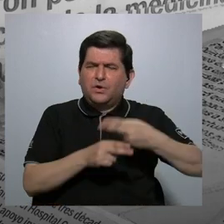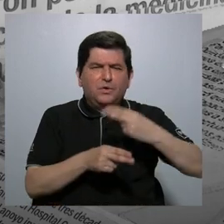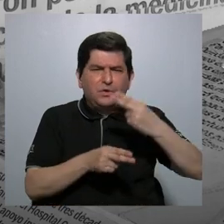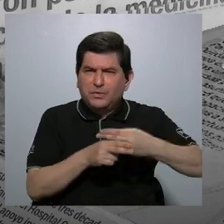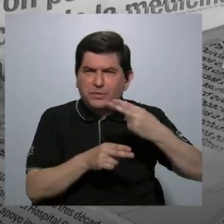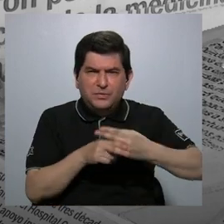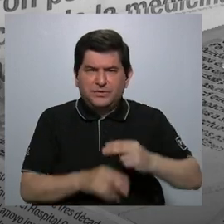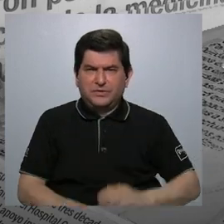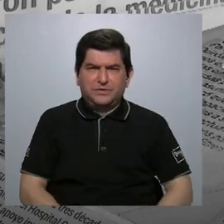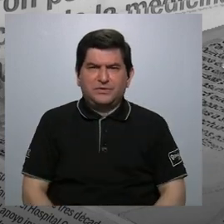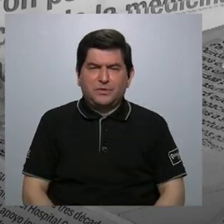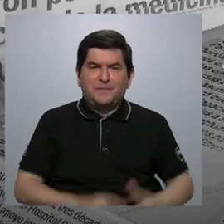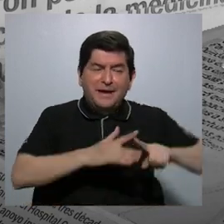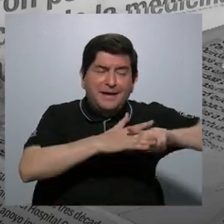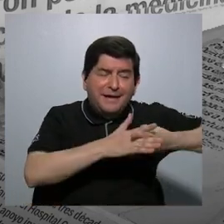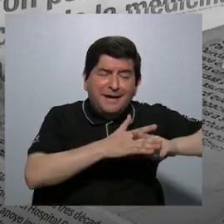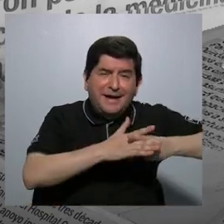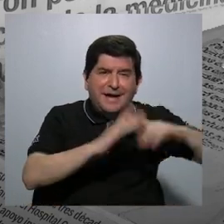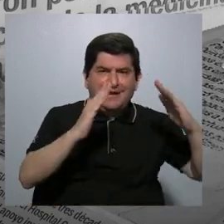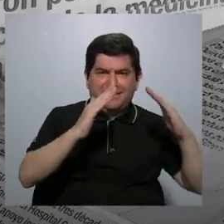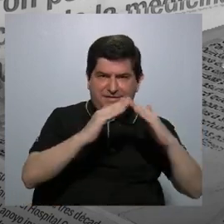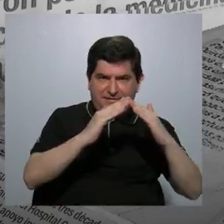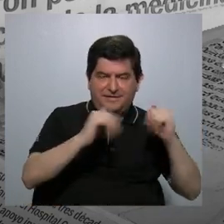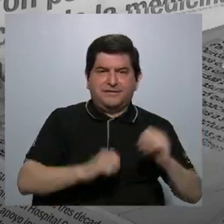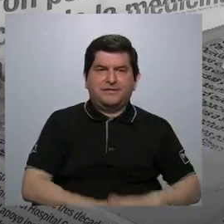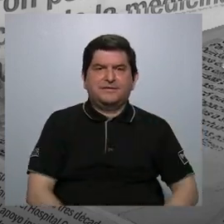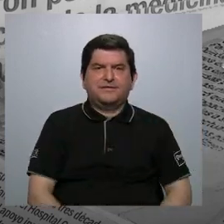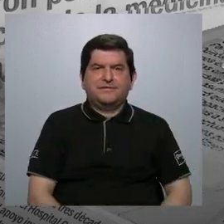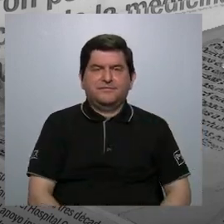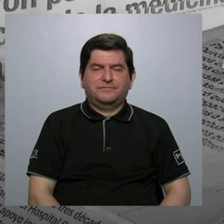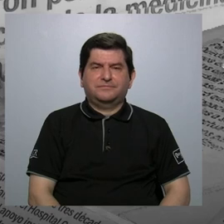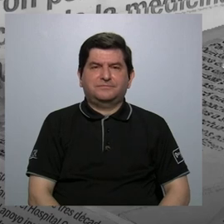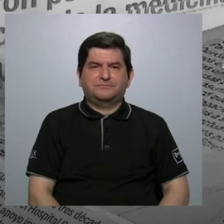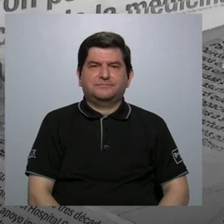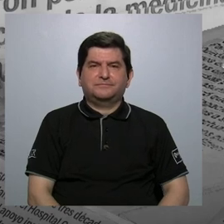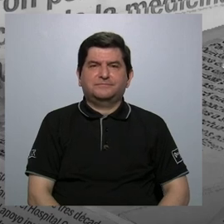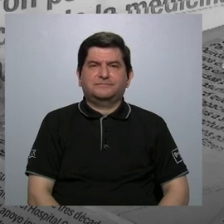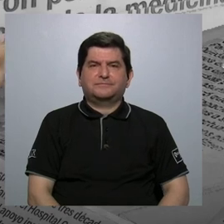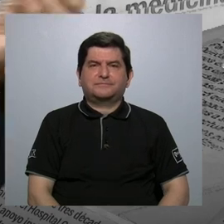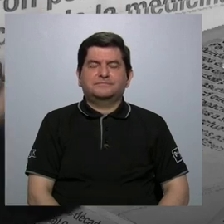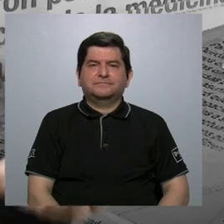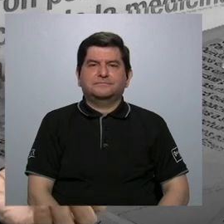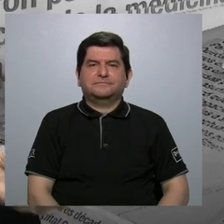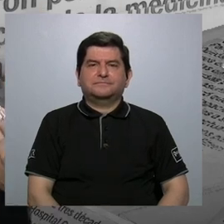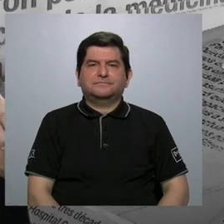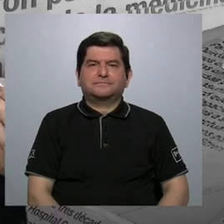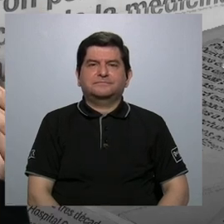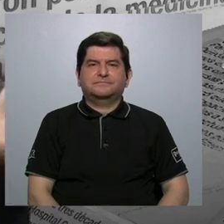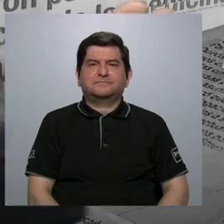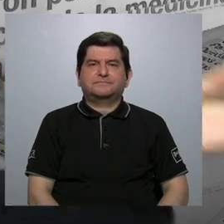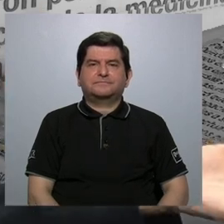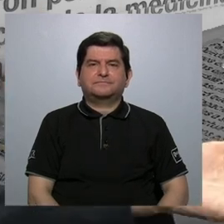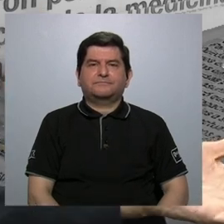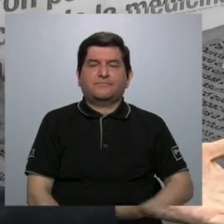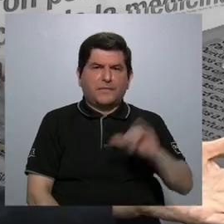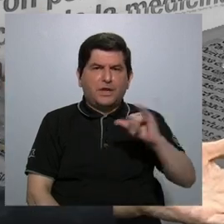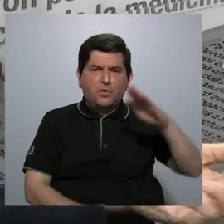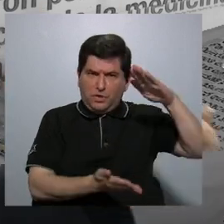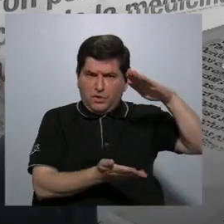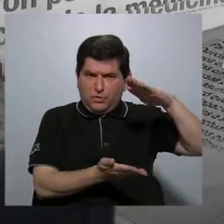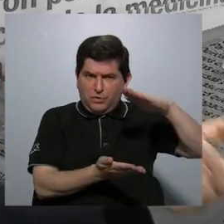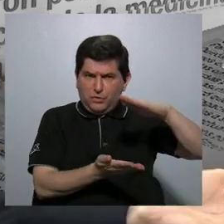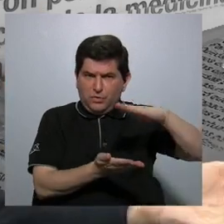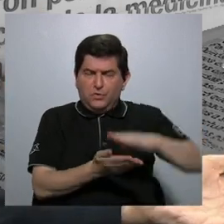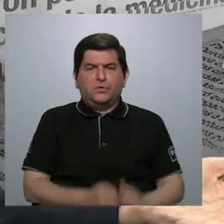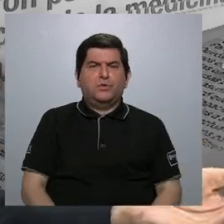para arreglar la casa, para reparar la casa, que también han bajado, o